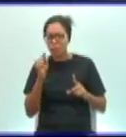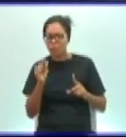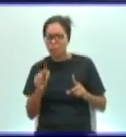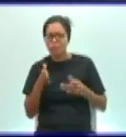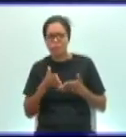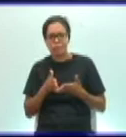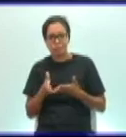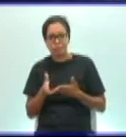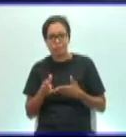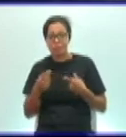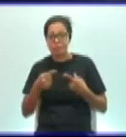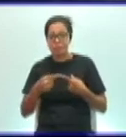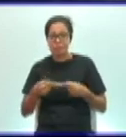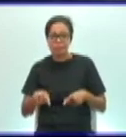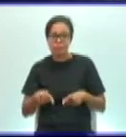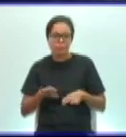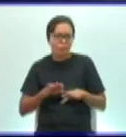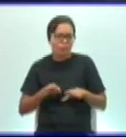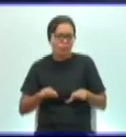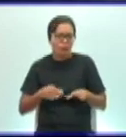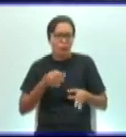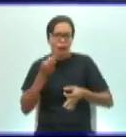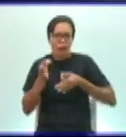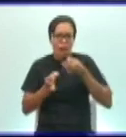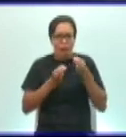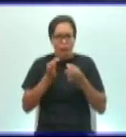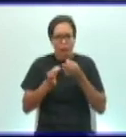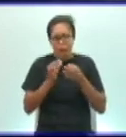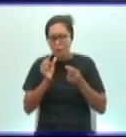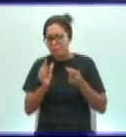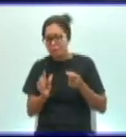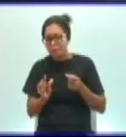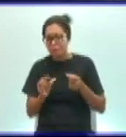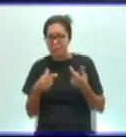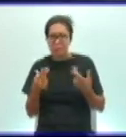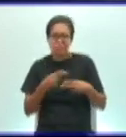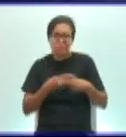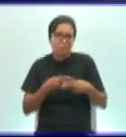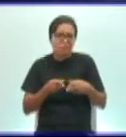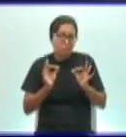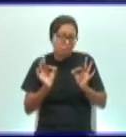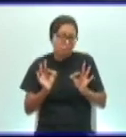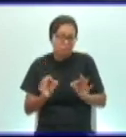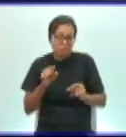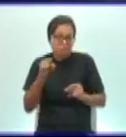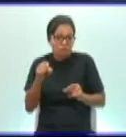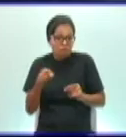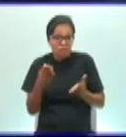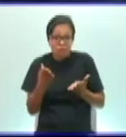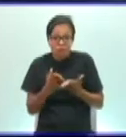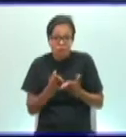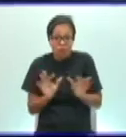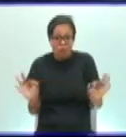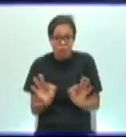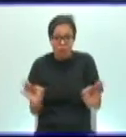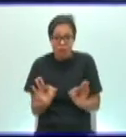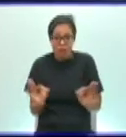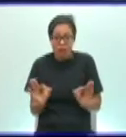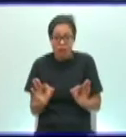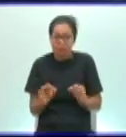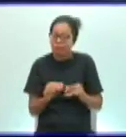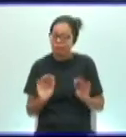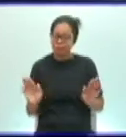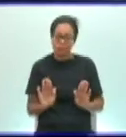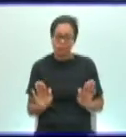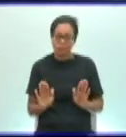de personalidades, de hechos concretos que todavía ustedes no han trabajado, sería ilógico. Vamos a trabajar entonces aquellas personalidades que a lo